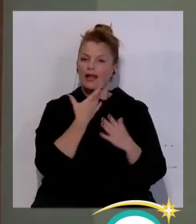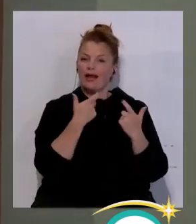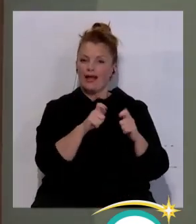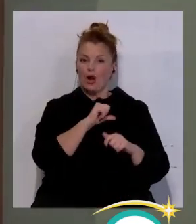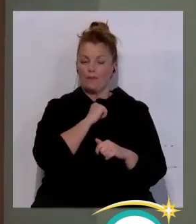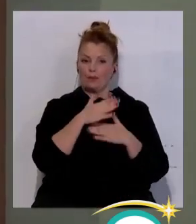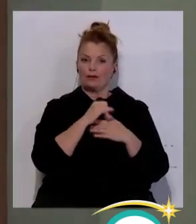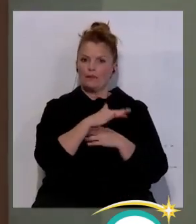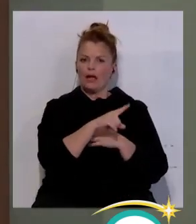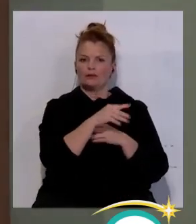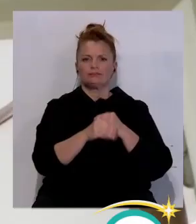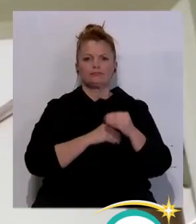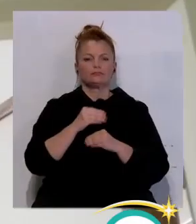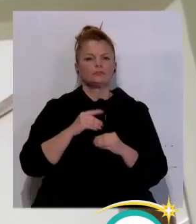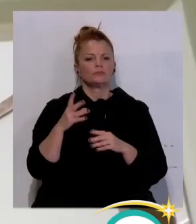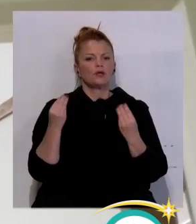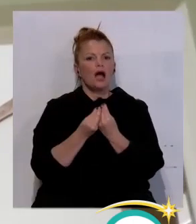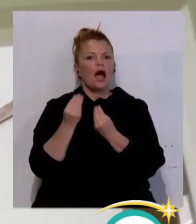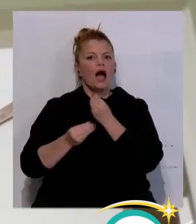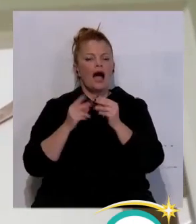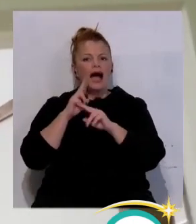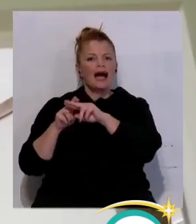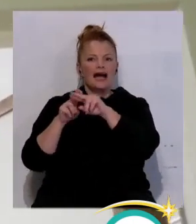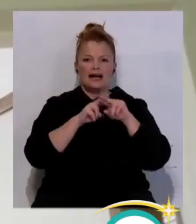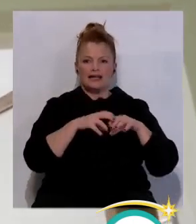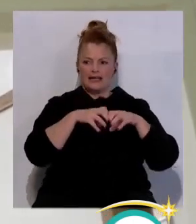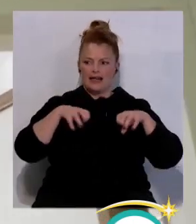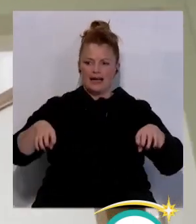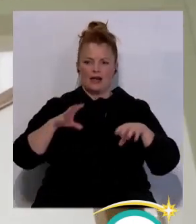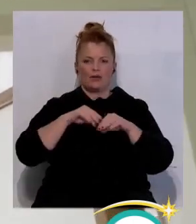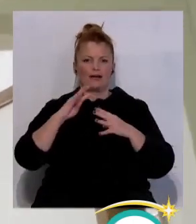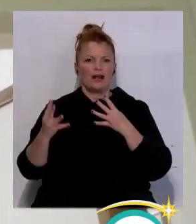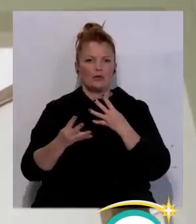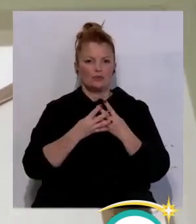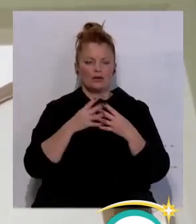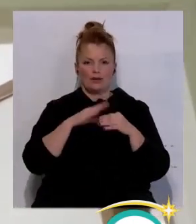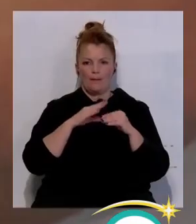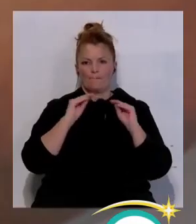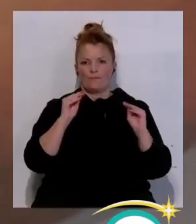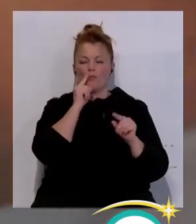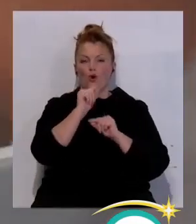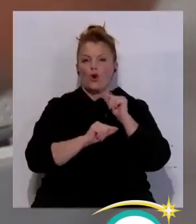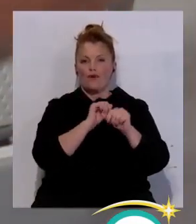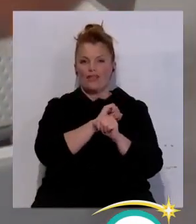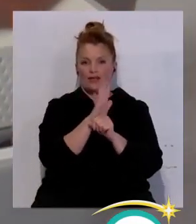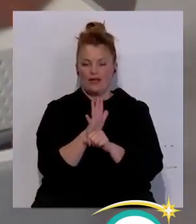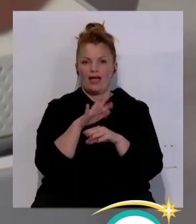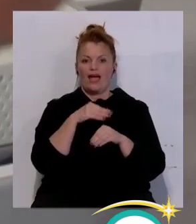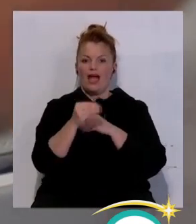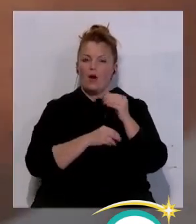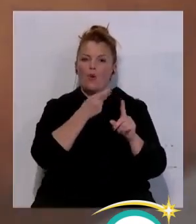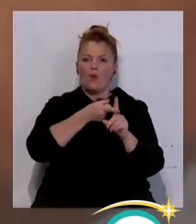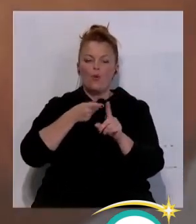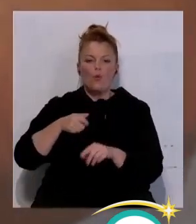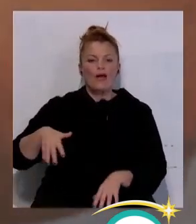Hospital Puerta del Mar se situaba junto a observación y tuvo que ser clausurada con la irrupción de la COVID-19, debiendo utilizarse